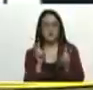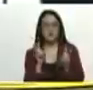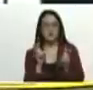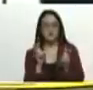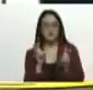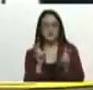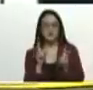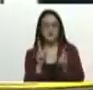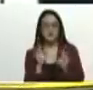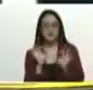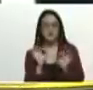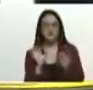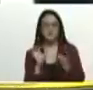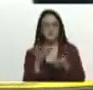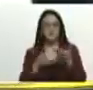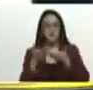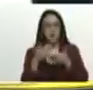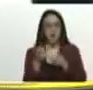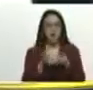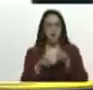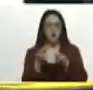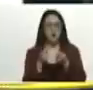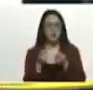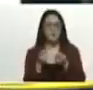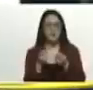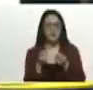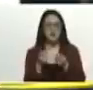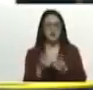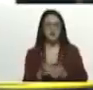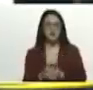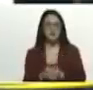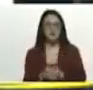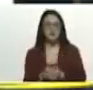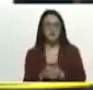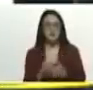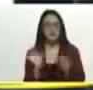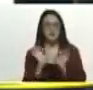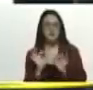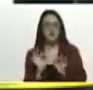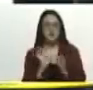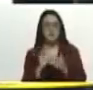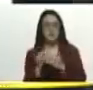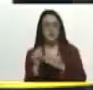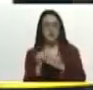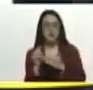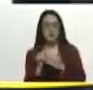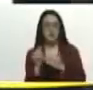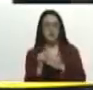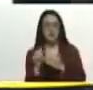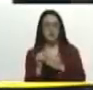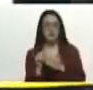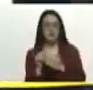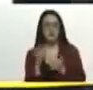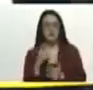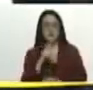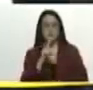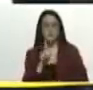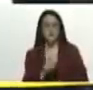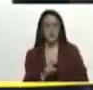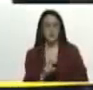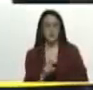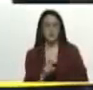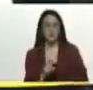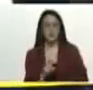la transacción económica en monedas alternas al dólar. Además, quisiera preguntar